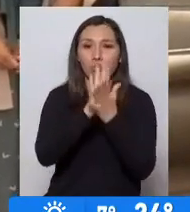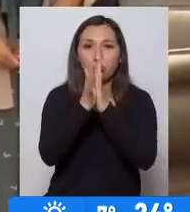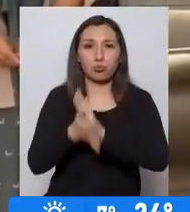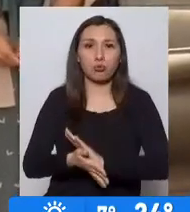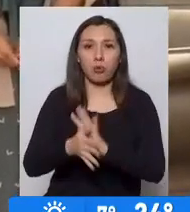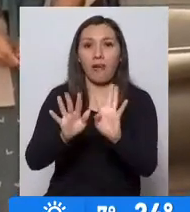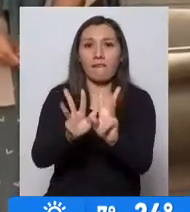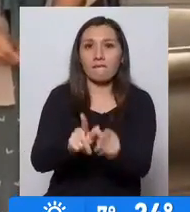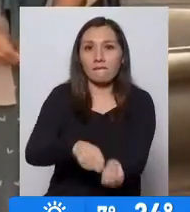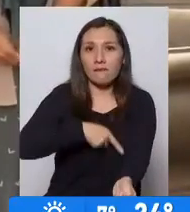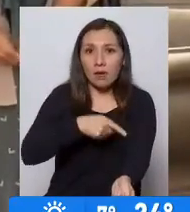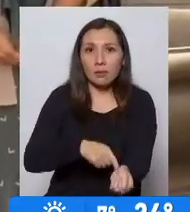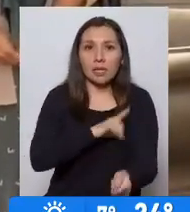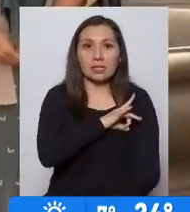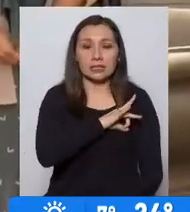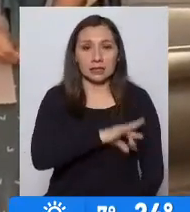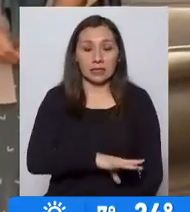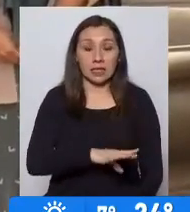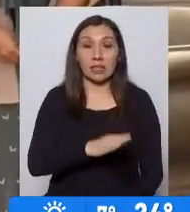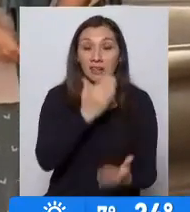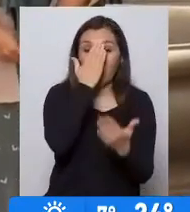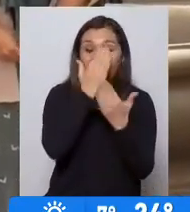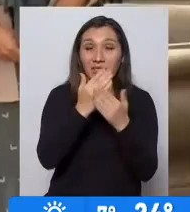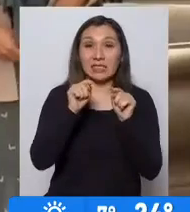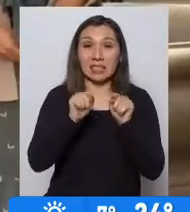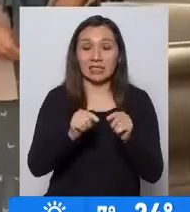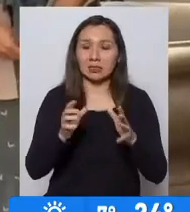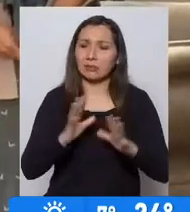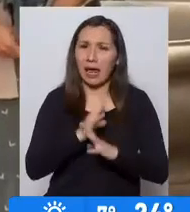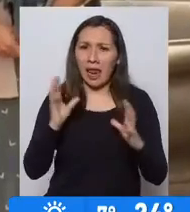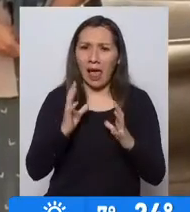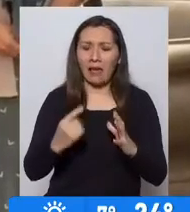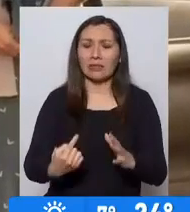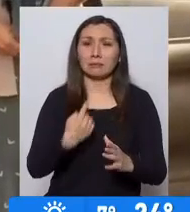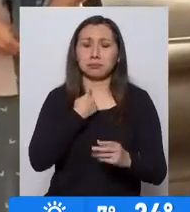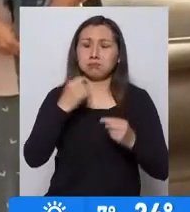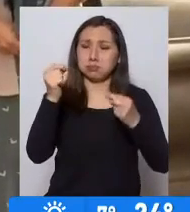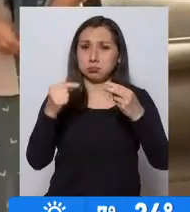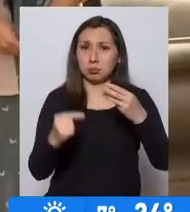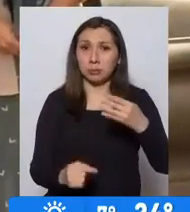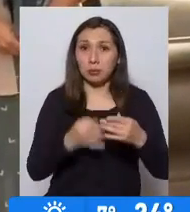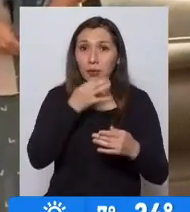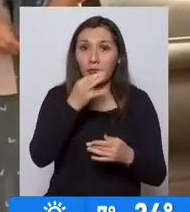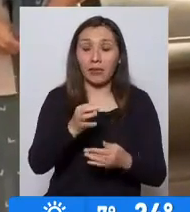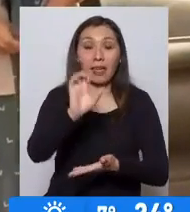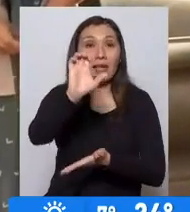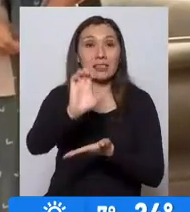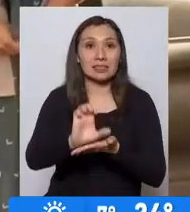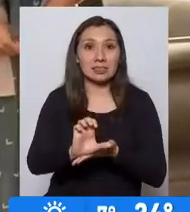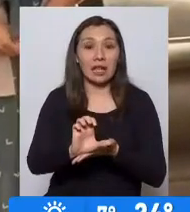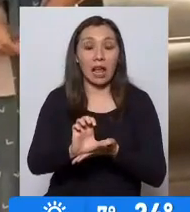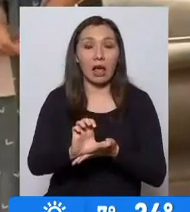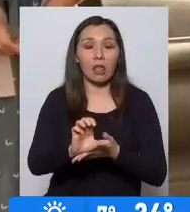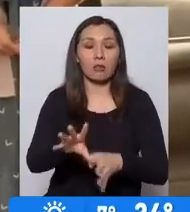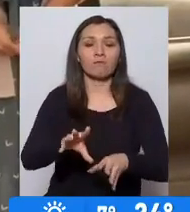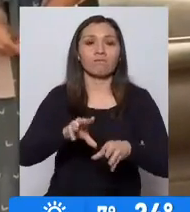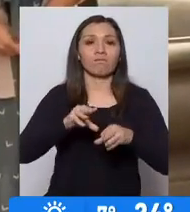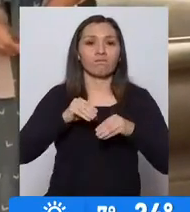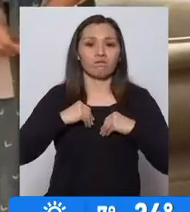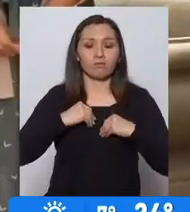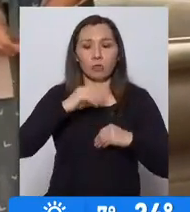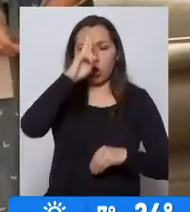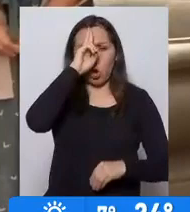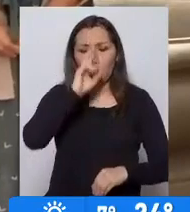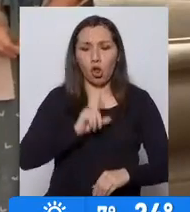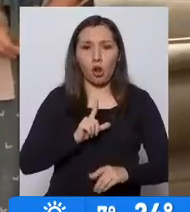todas las familias chilenas. Frente a estas graves amenazas, el Estado ha asumido un rol